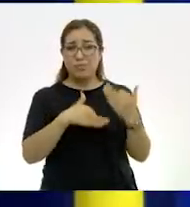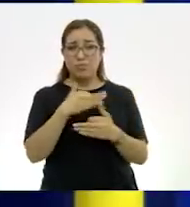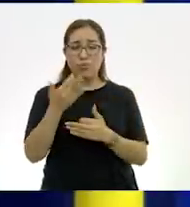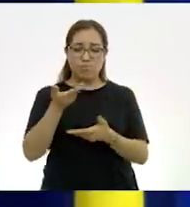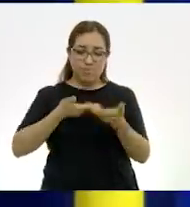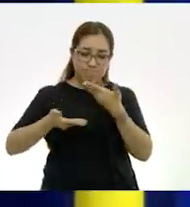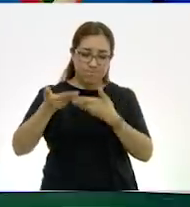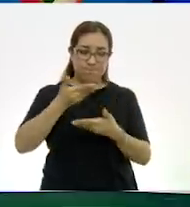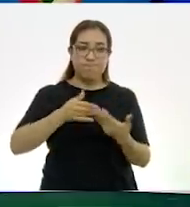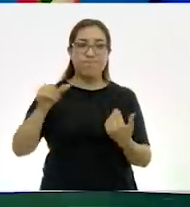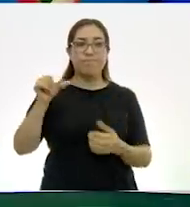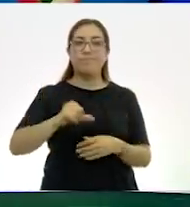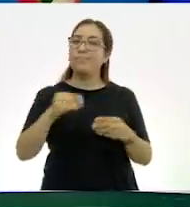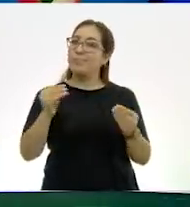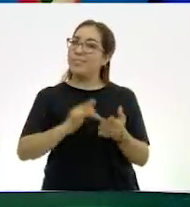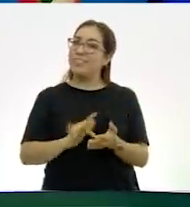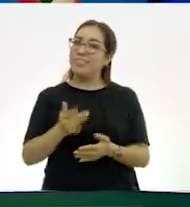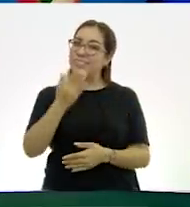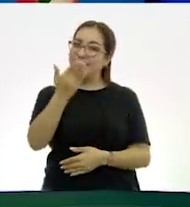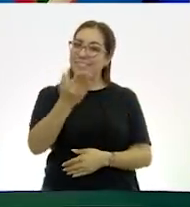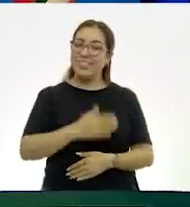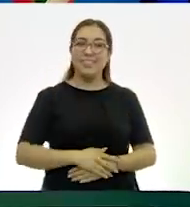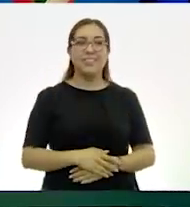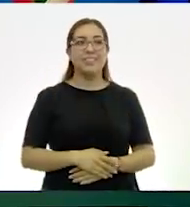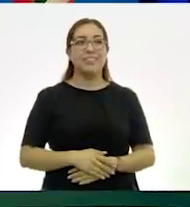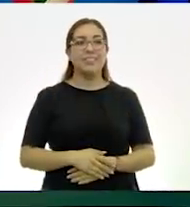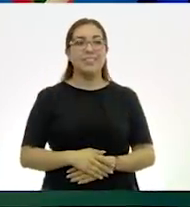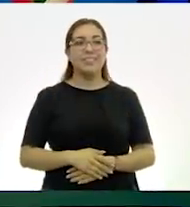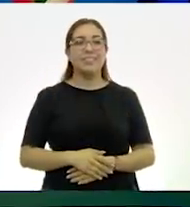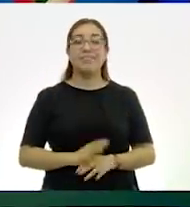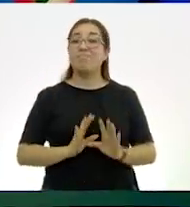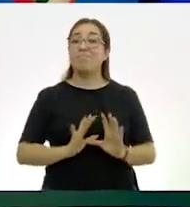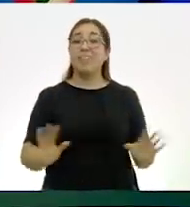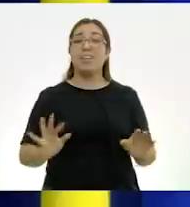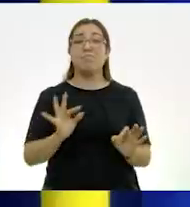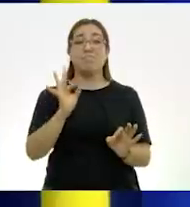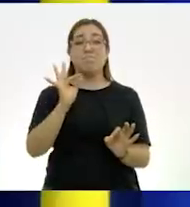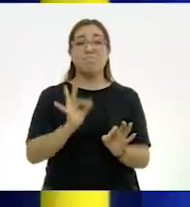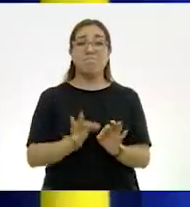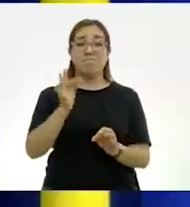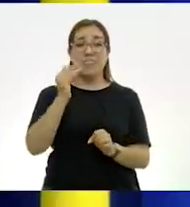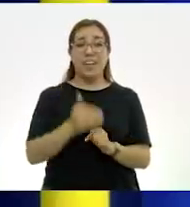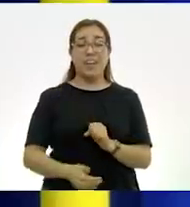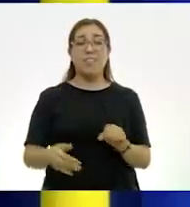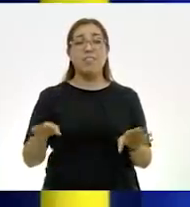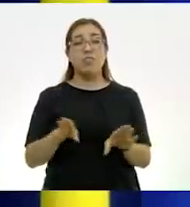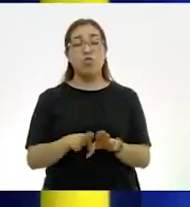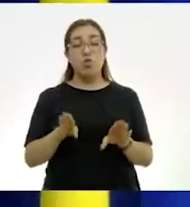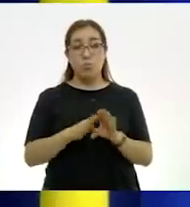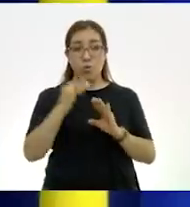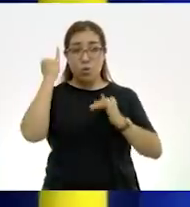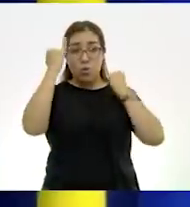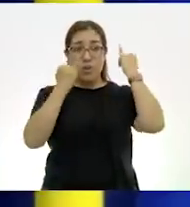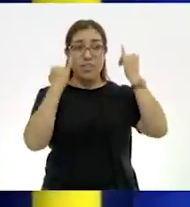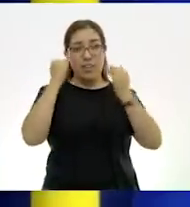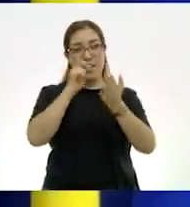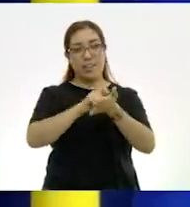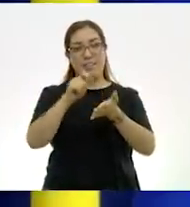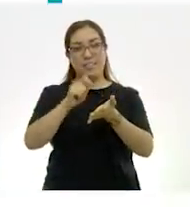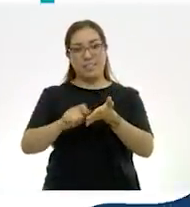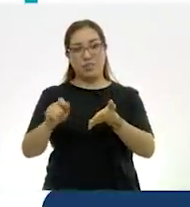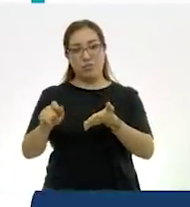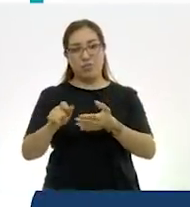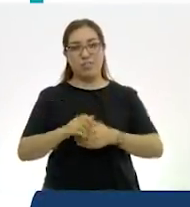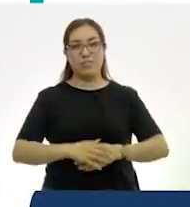hoy. Muchas gracias a ti. Gracias Y a así ustedes. hemos terminado con la invención de la escritura y las primeras ciudades.